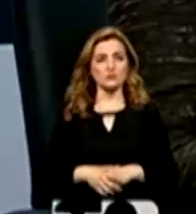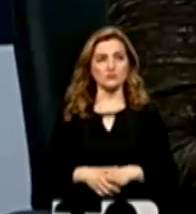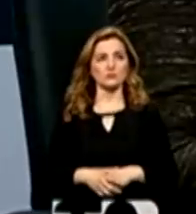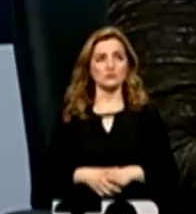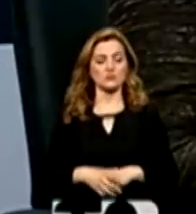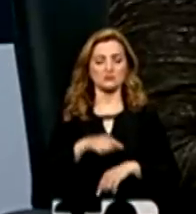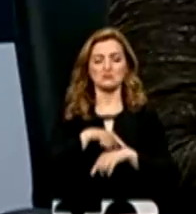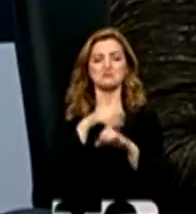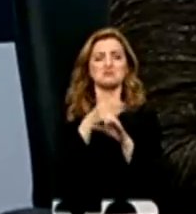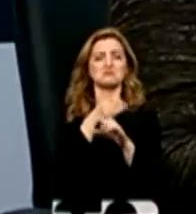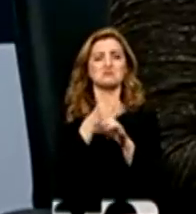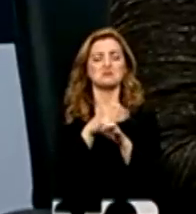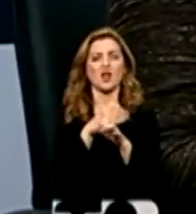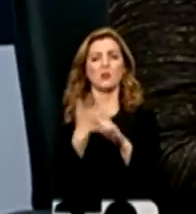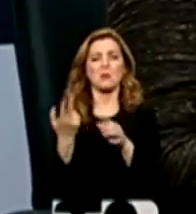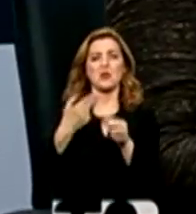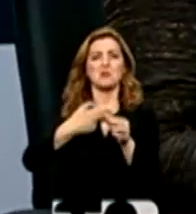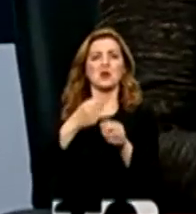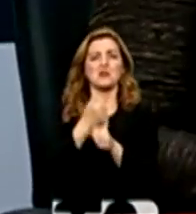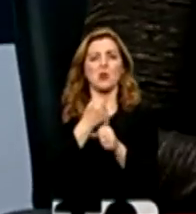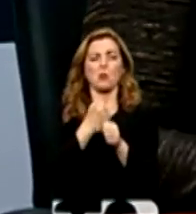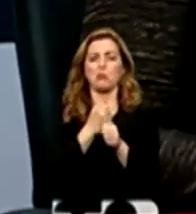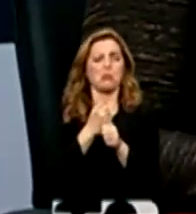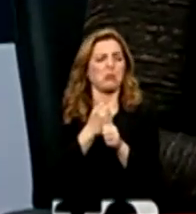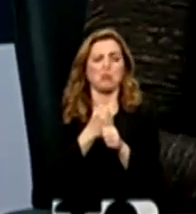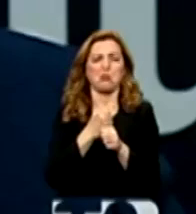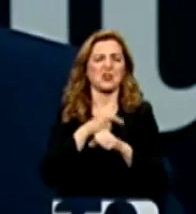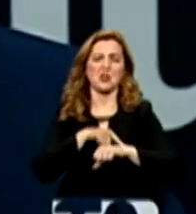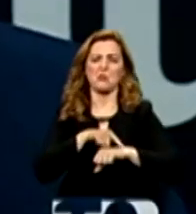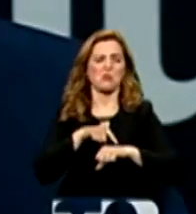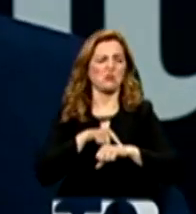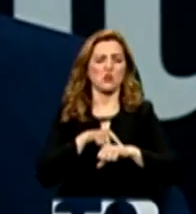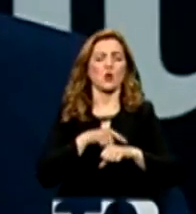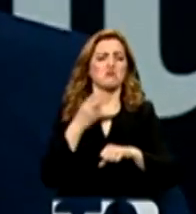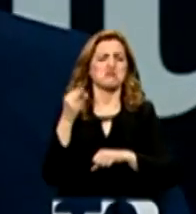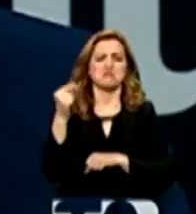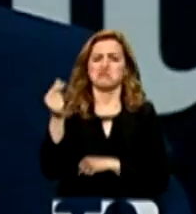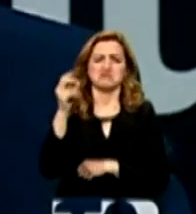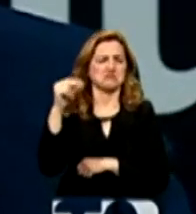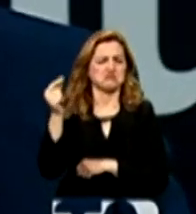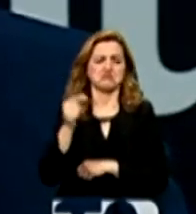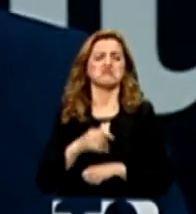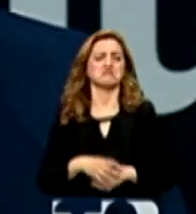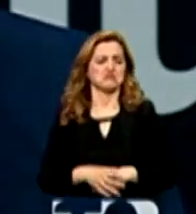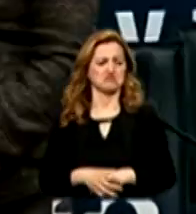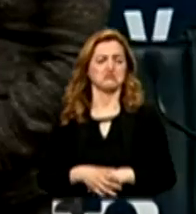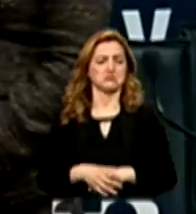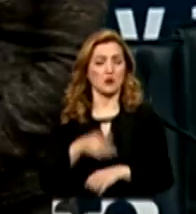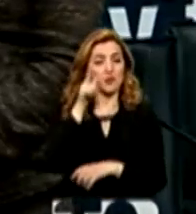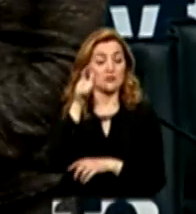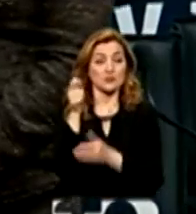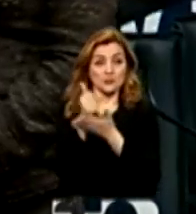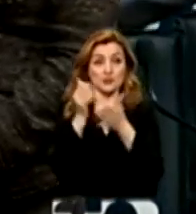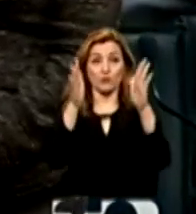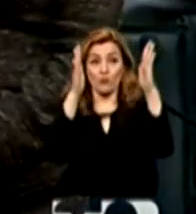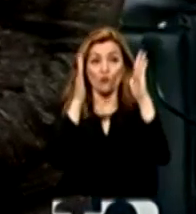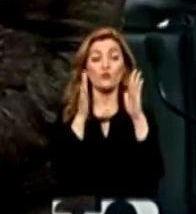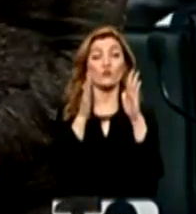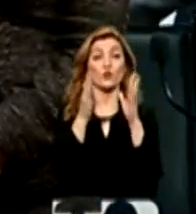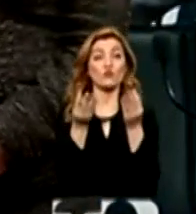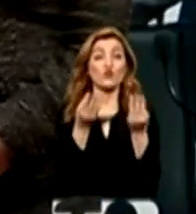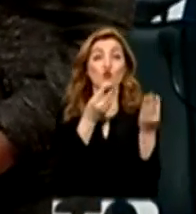estimado para cubrir las vacantes, pero dijo que será un proceso muy ágil que le servirá a la Fiscalía para atender los